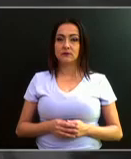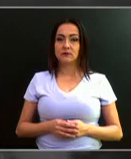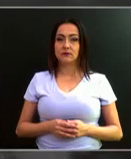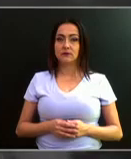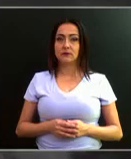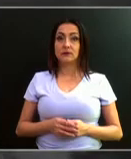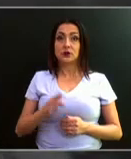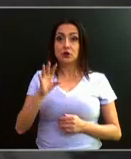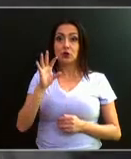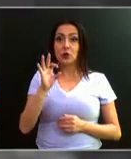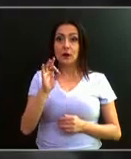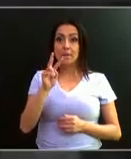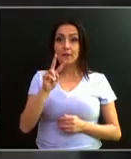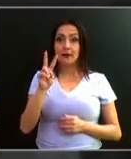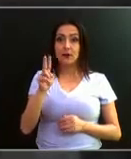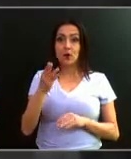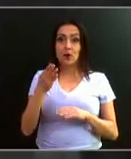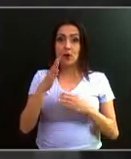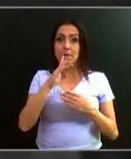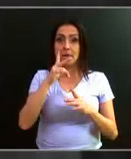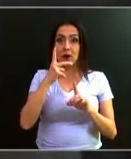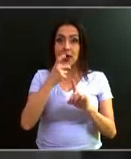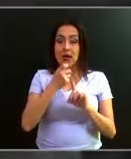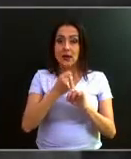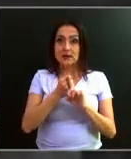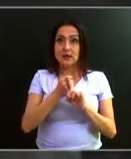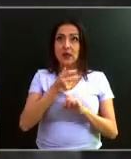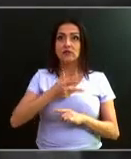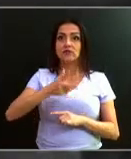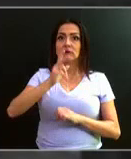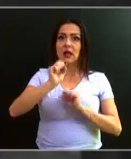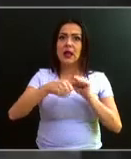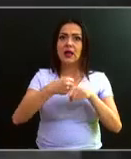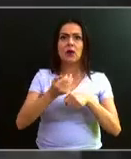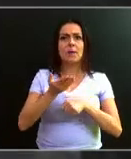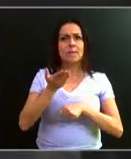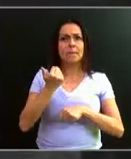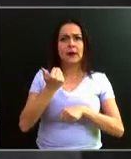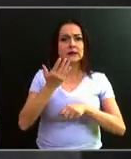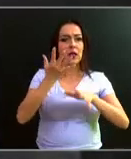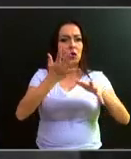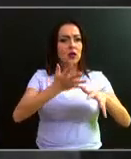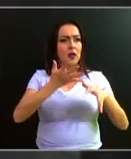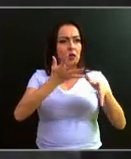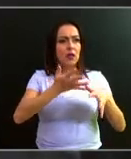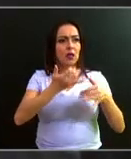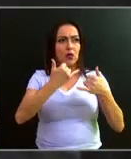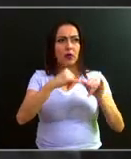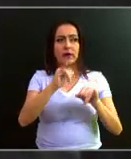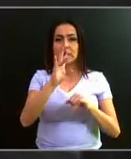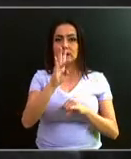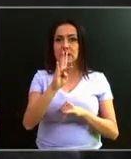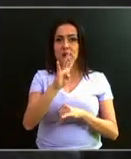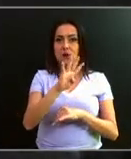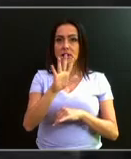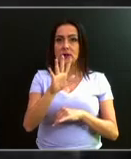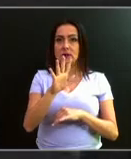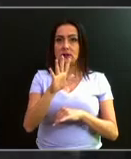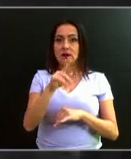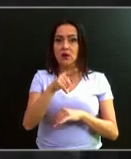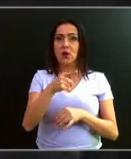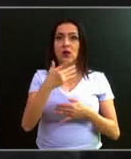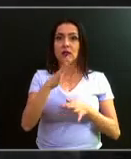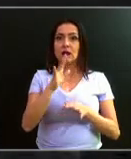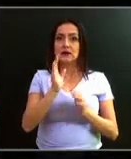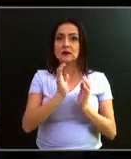De las 922 muertes por accidentes de tránsito el año pasado, quedan por tramitar aún 745 pólizas